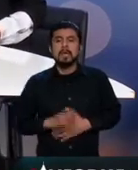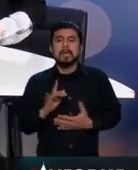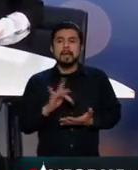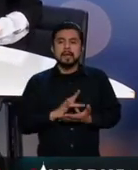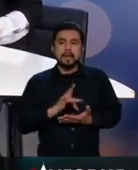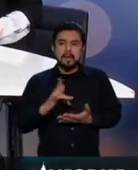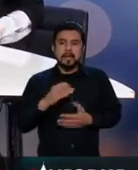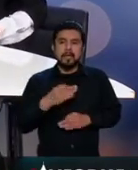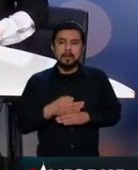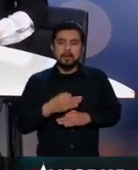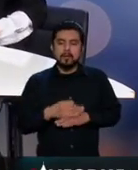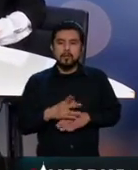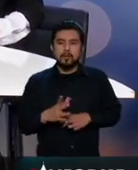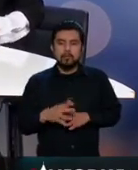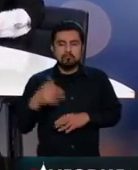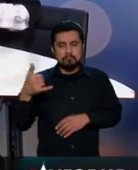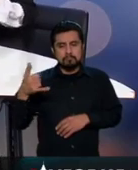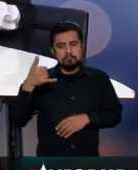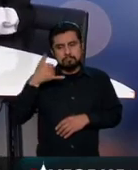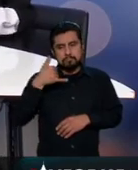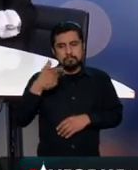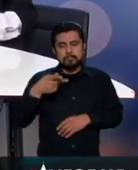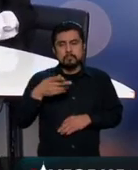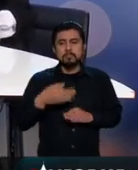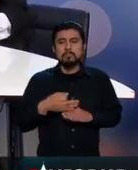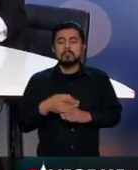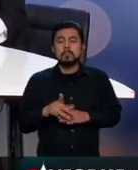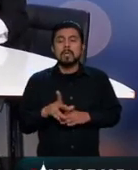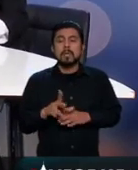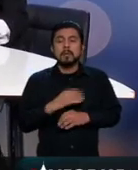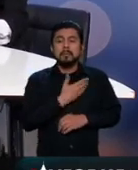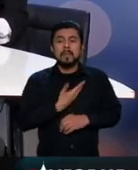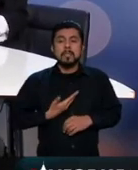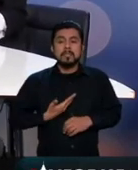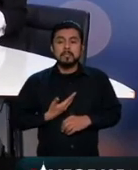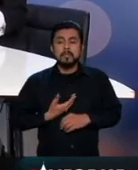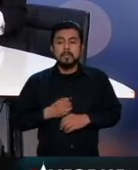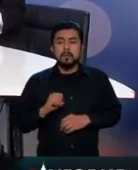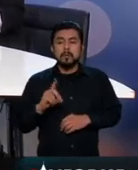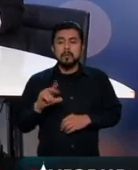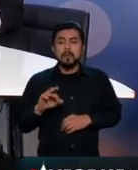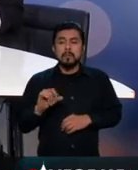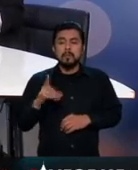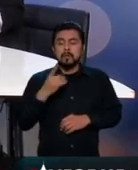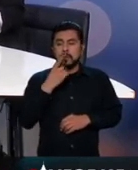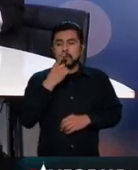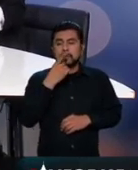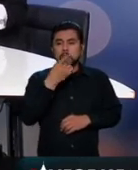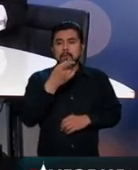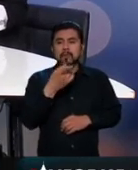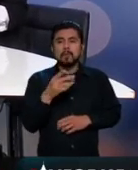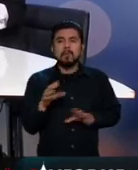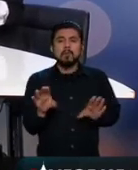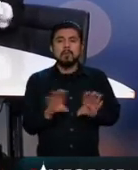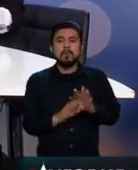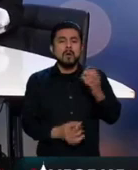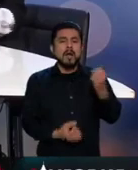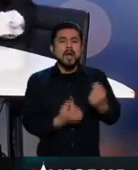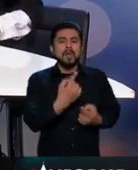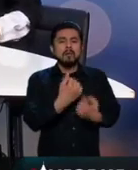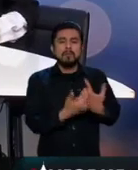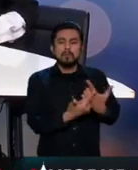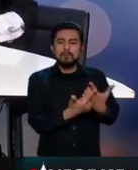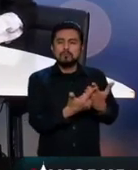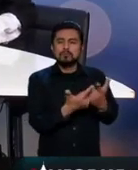la comunicación para hablar de este tema. Hoy hizo declaraciones el presidente con respecto a la manera en que las